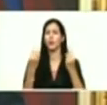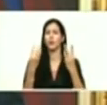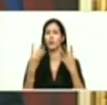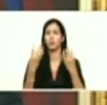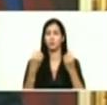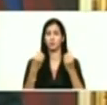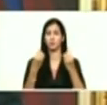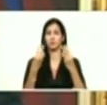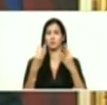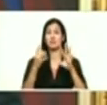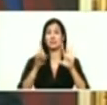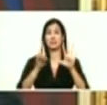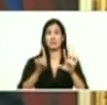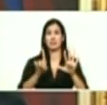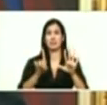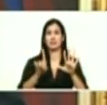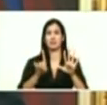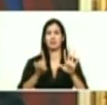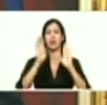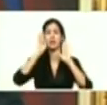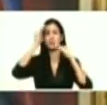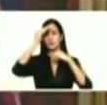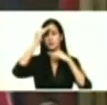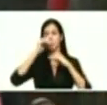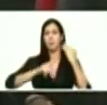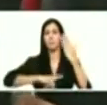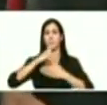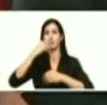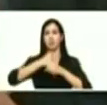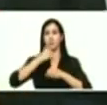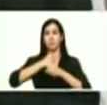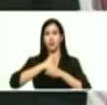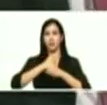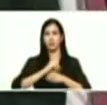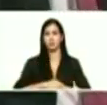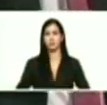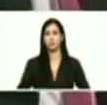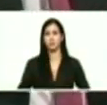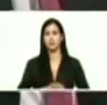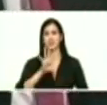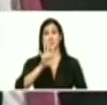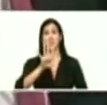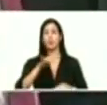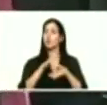el número 6 atención el plan de empleo 5